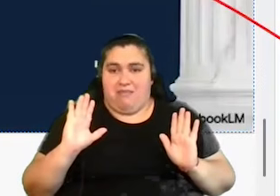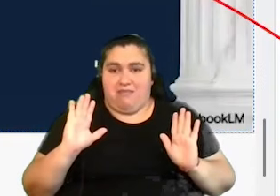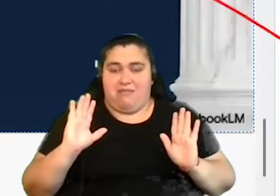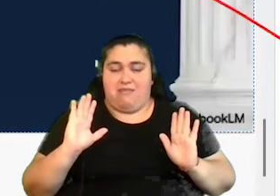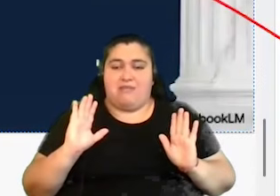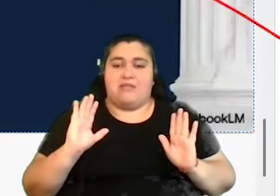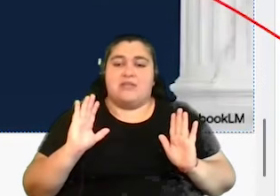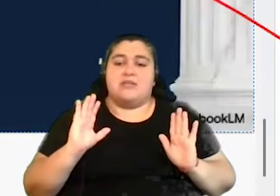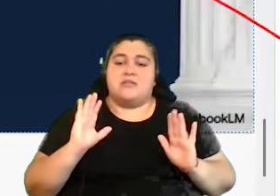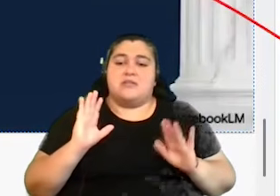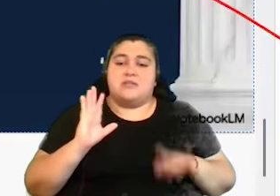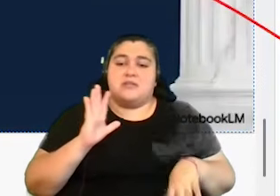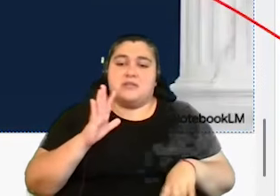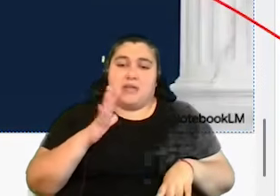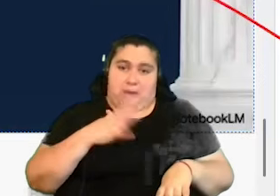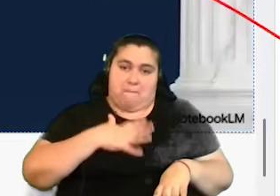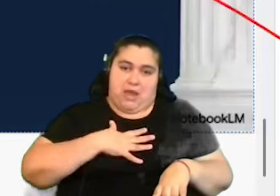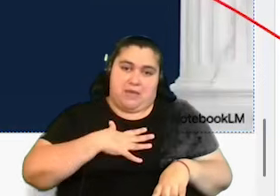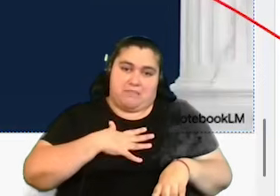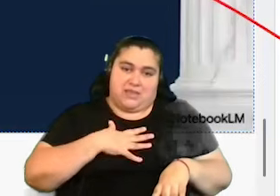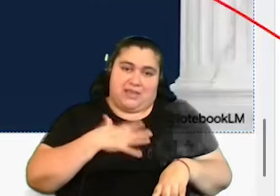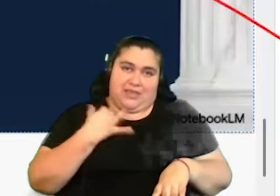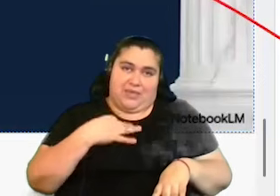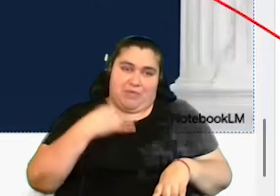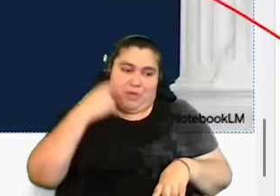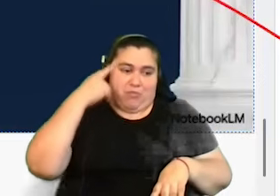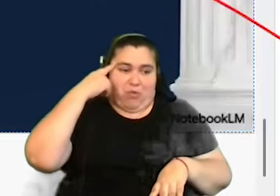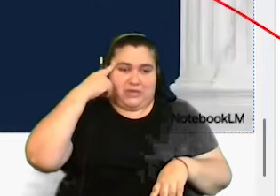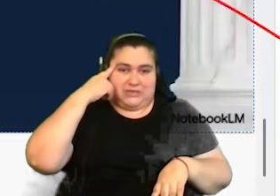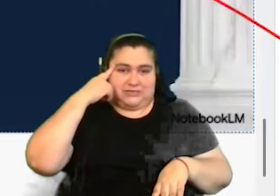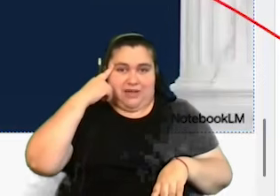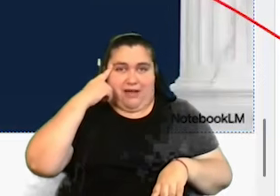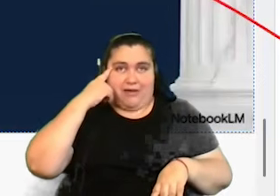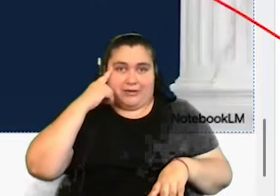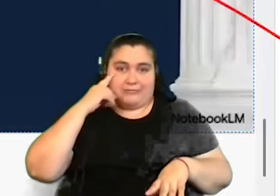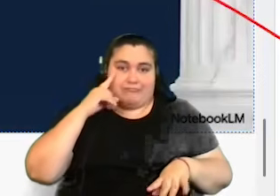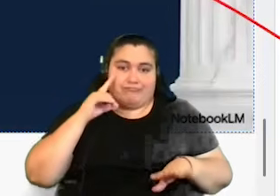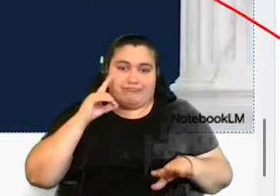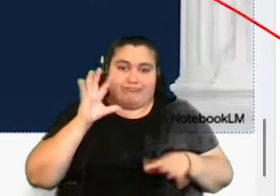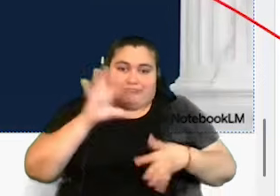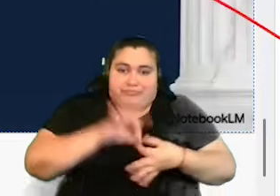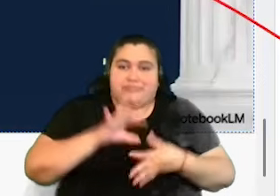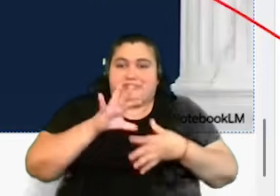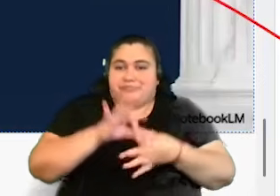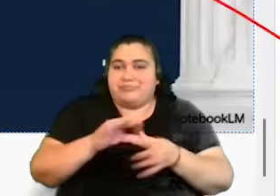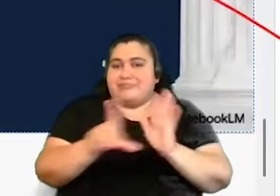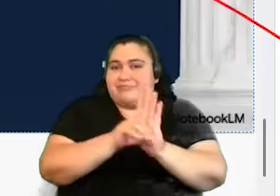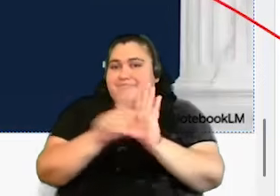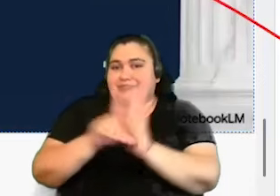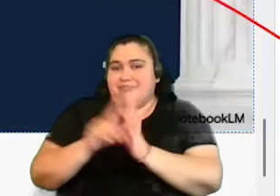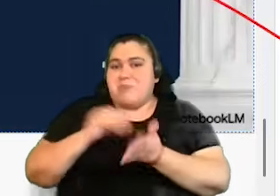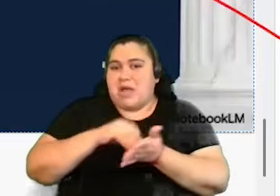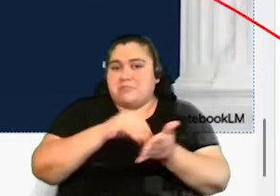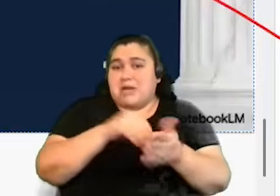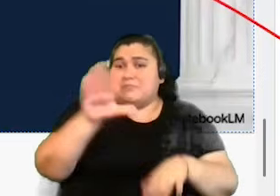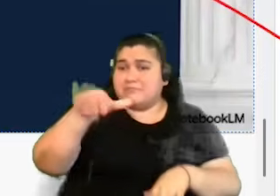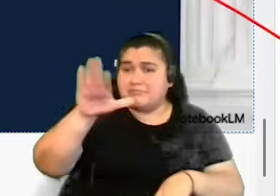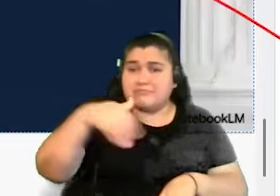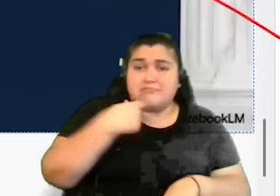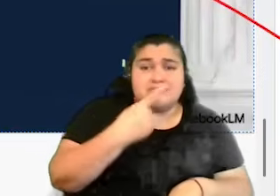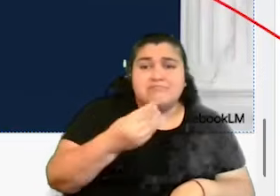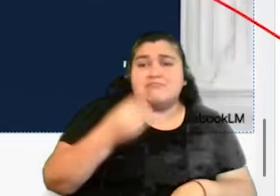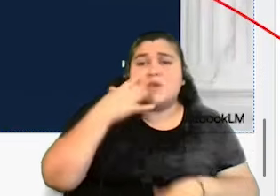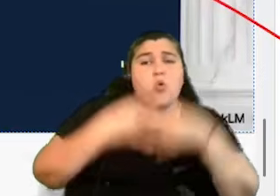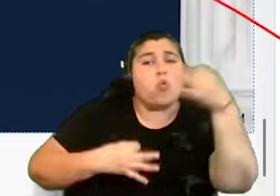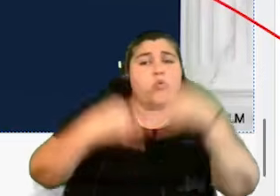Pero sí, creo que vamos a tener que acompañarla además es una más apreciación reglamentación. personal. Sí, pero Claro. Estela, mirá que las personas jurídicas